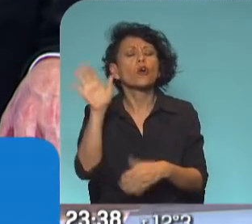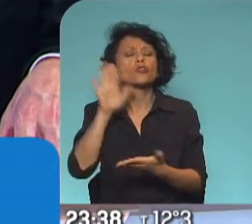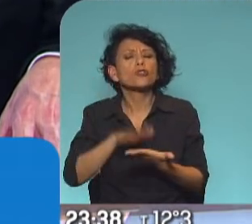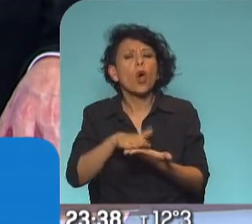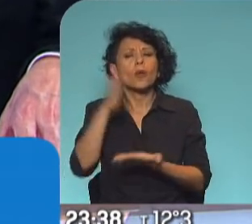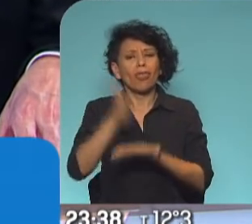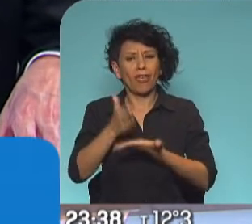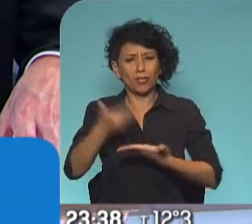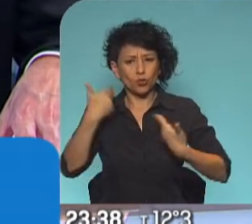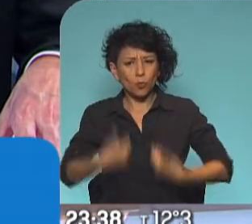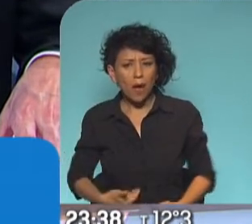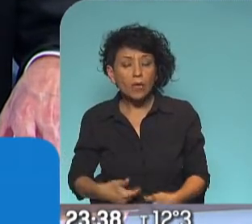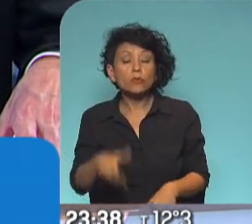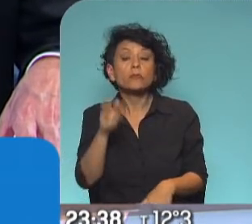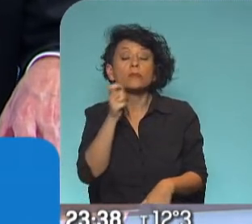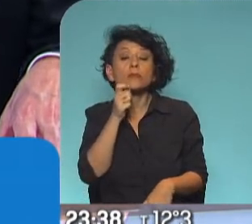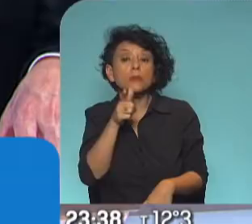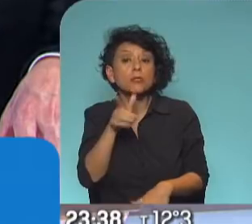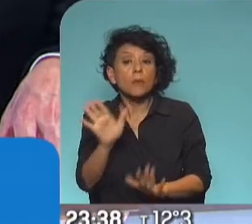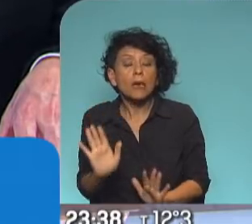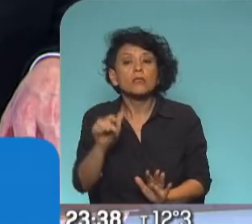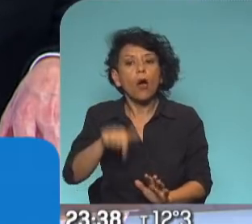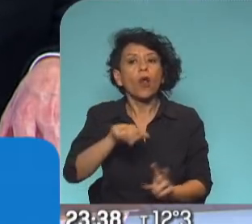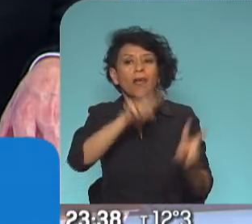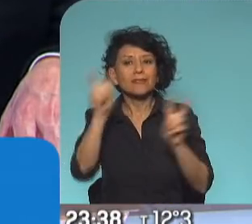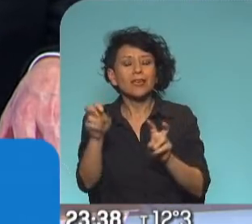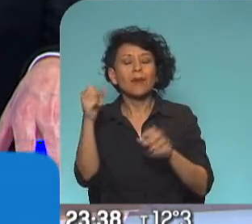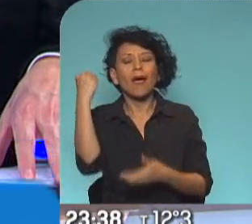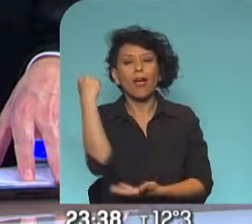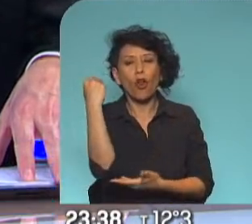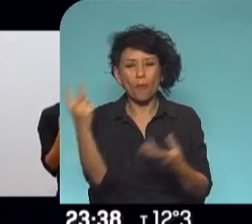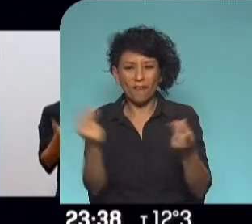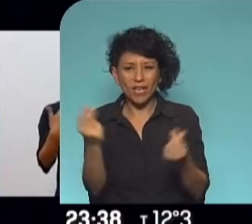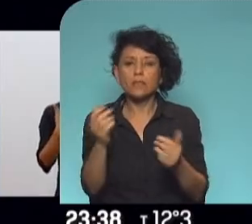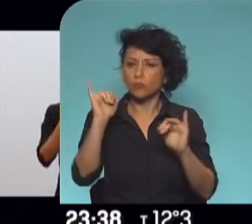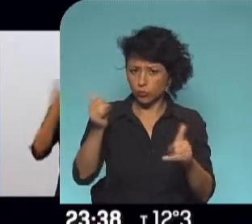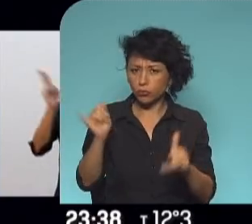derechos humanos. Si le parece, María, vamos a la parte de economía y finanzas. Claro que sí.